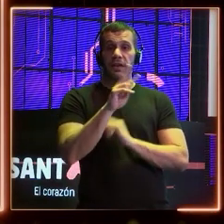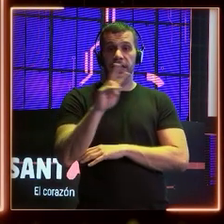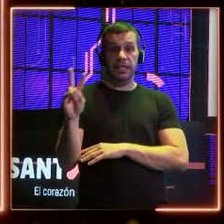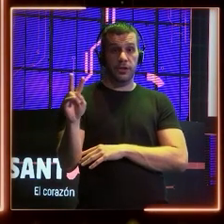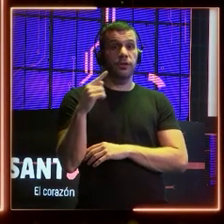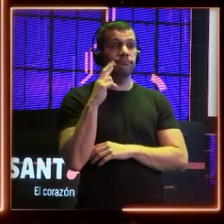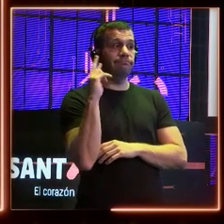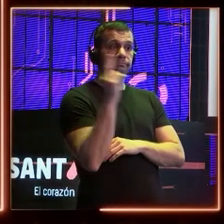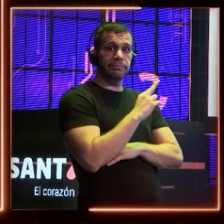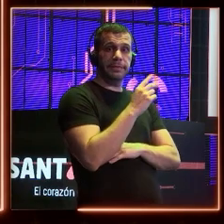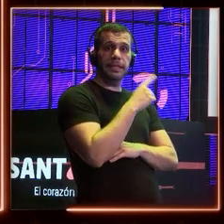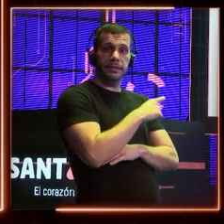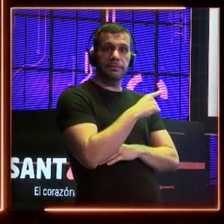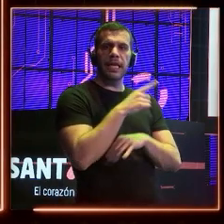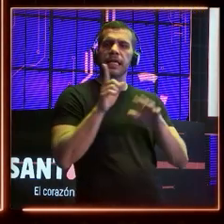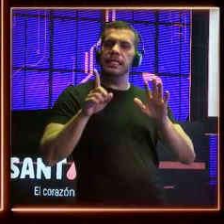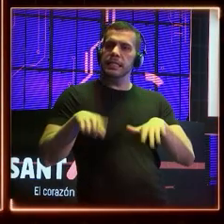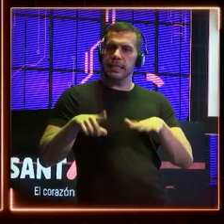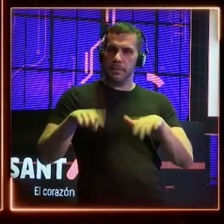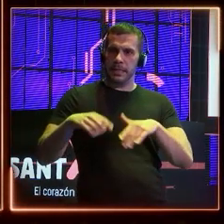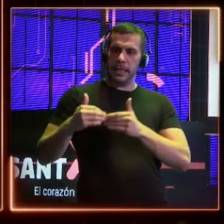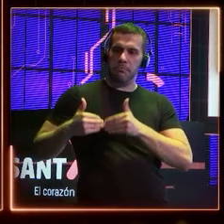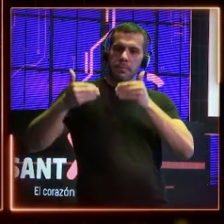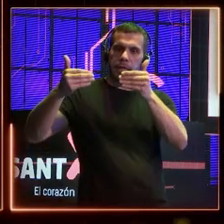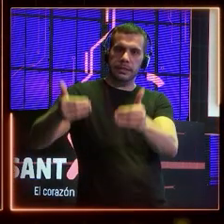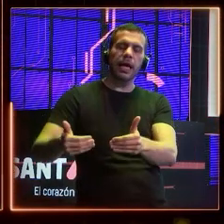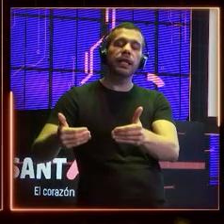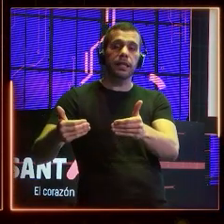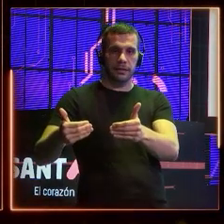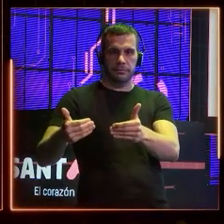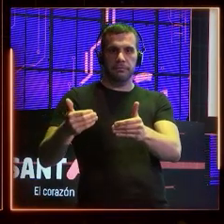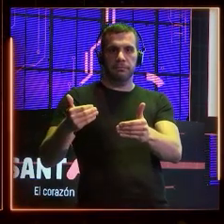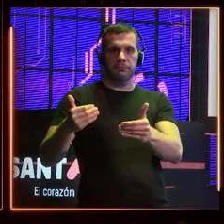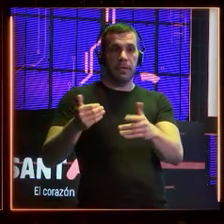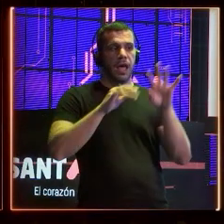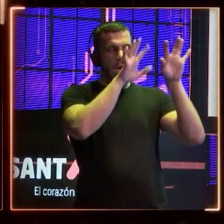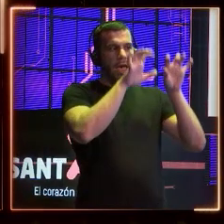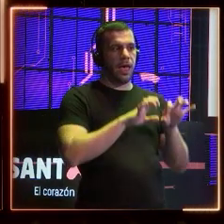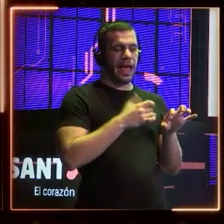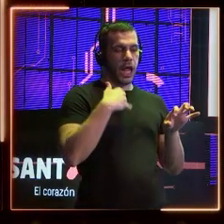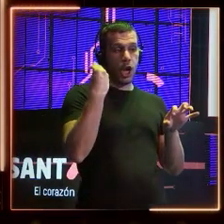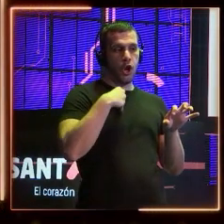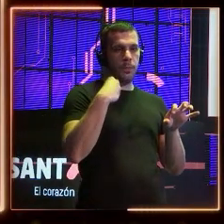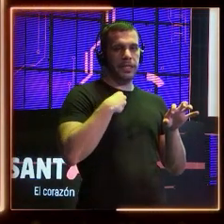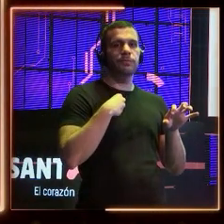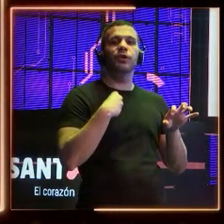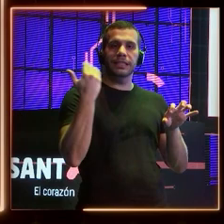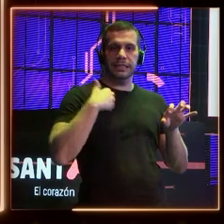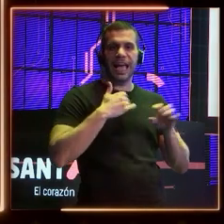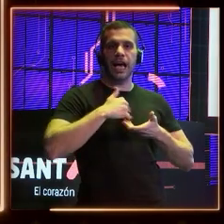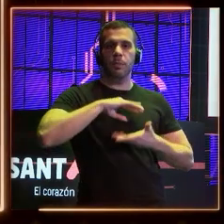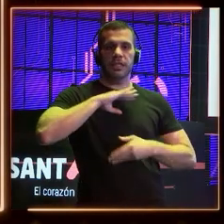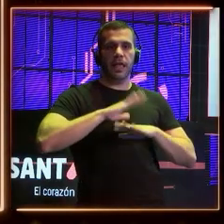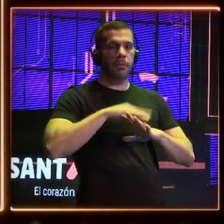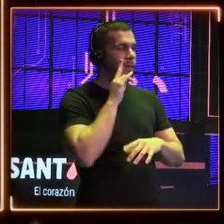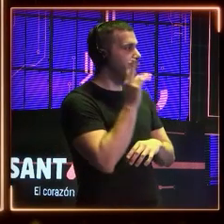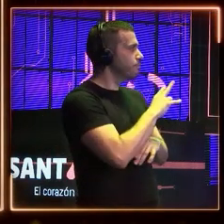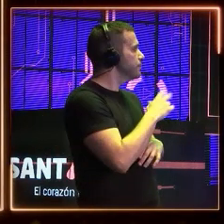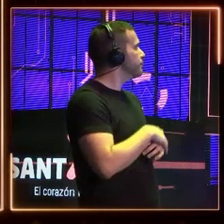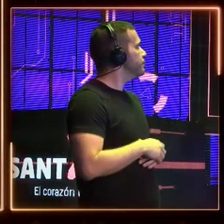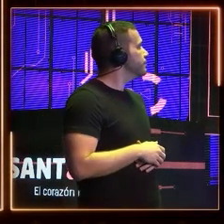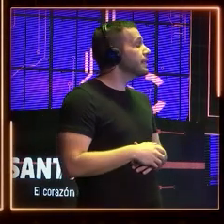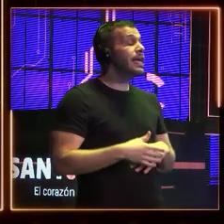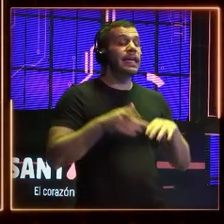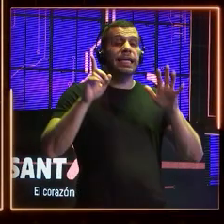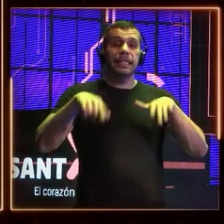meses más tarde con la misma pregunta incia artificial y era capaz de pintar esta otra fotografía y se meses